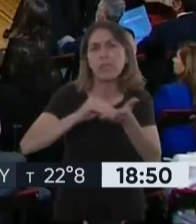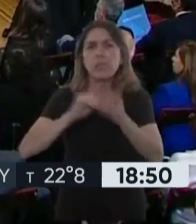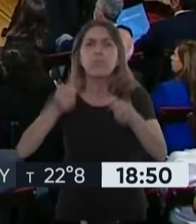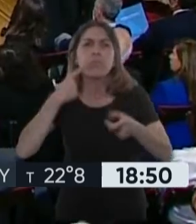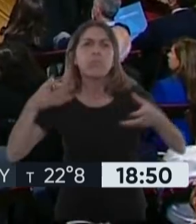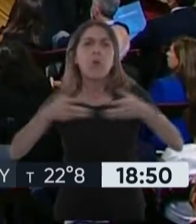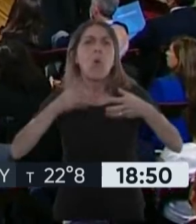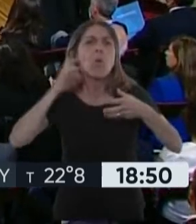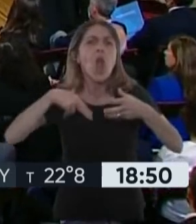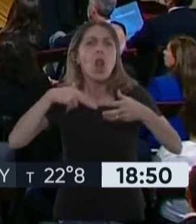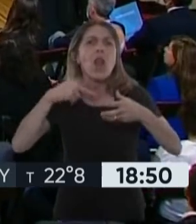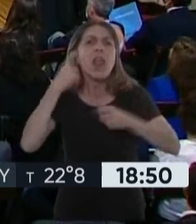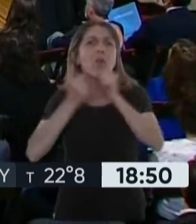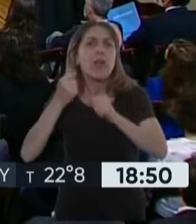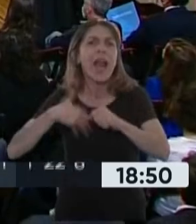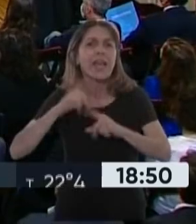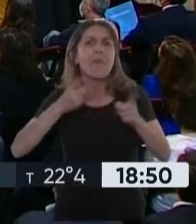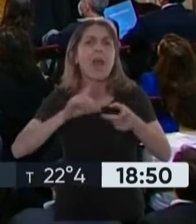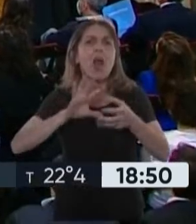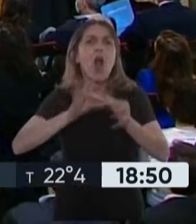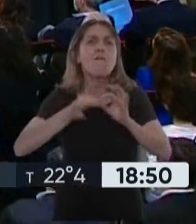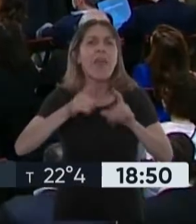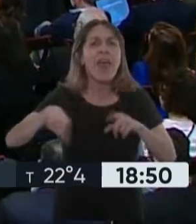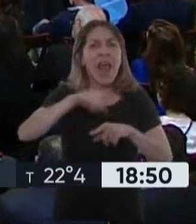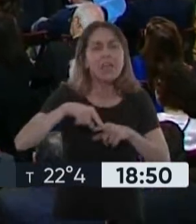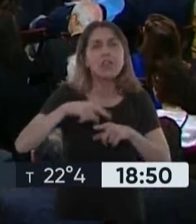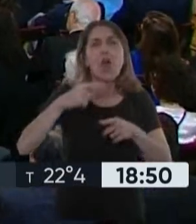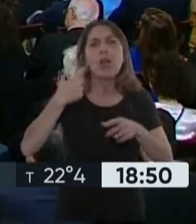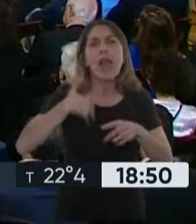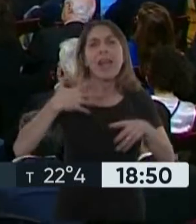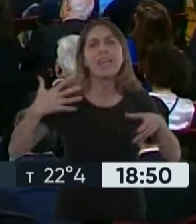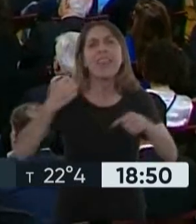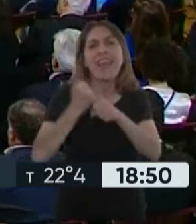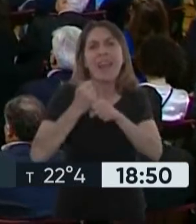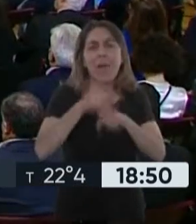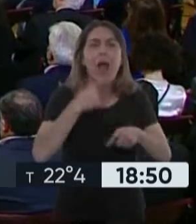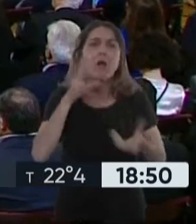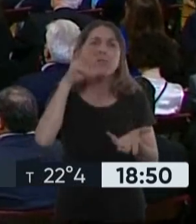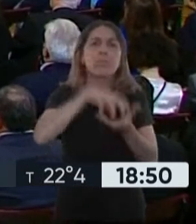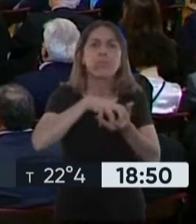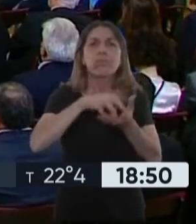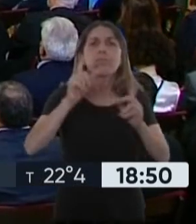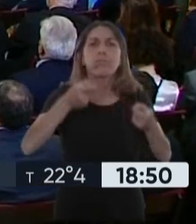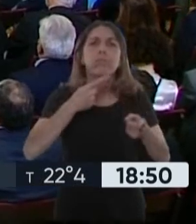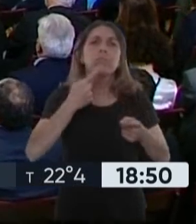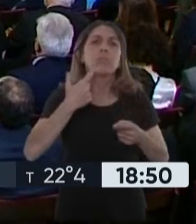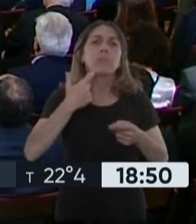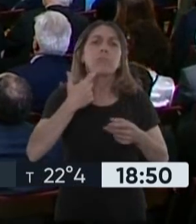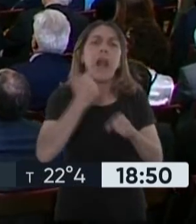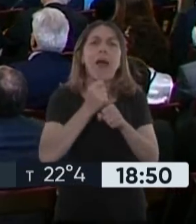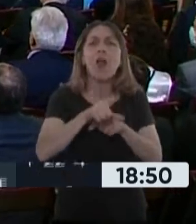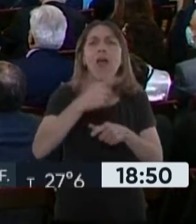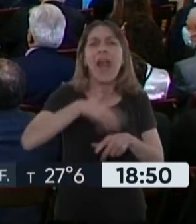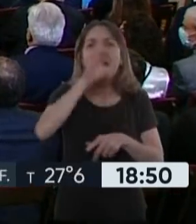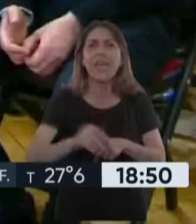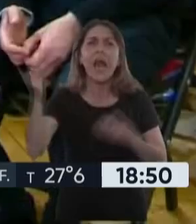Unión Industrial Argentina, de la Confederación General del Trabajo, de la Central de Trabajadores de la Argentina y representantes